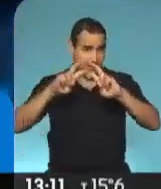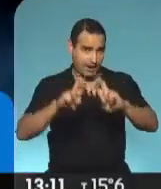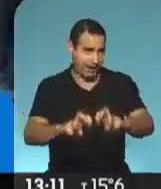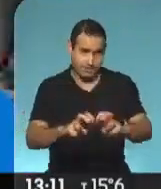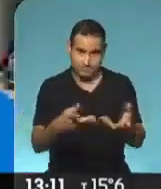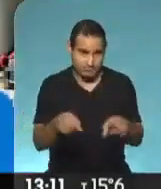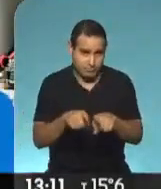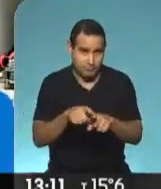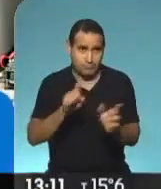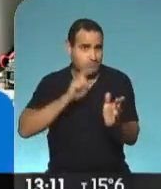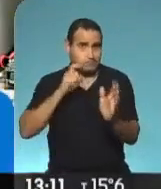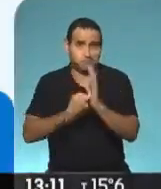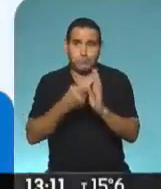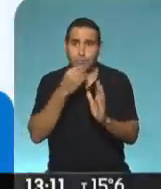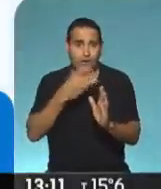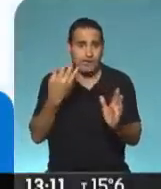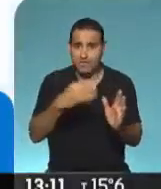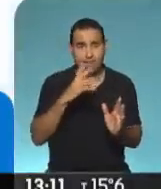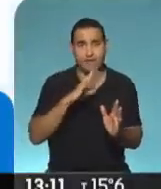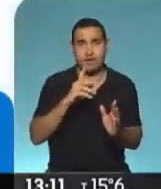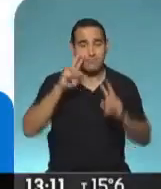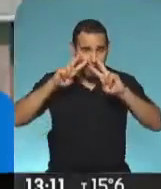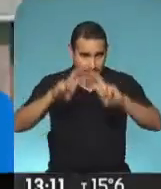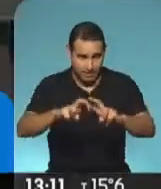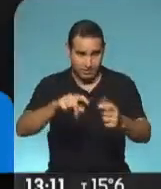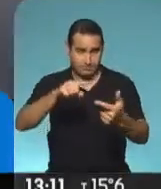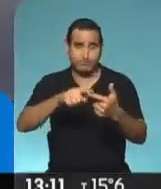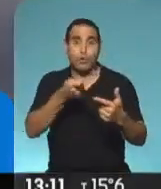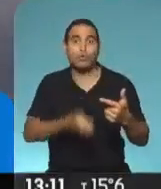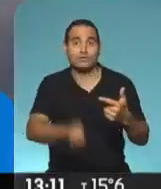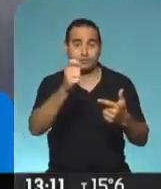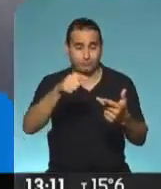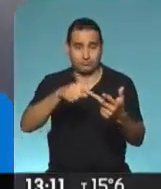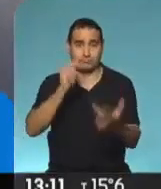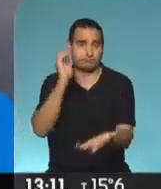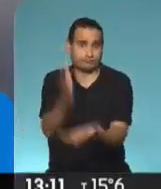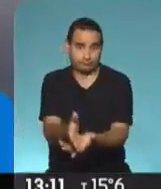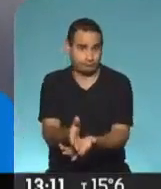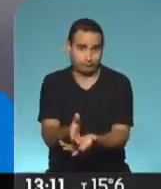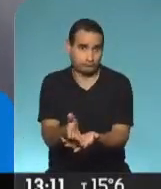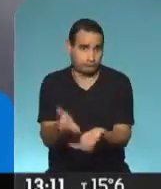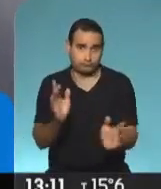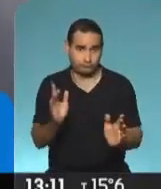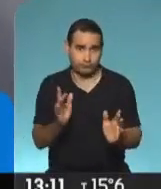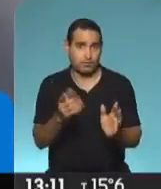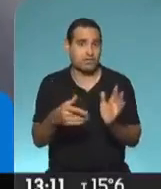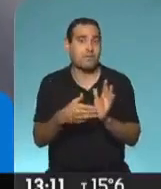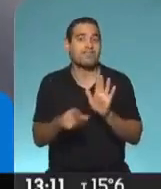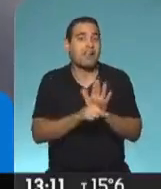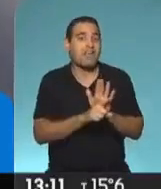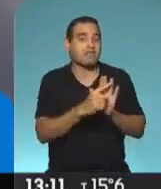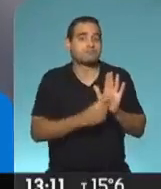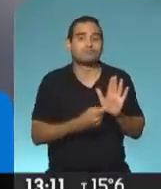cualquier delito, elevarlo a juicio y condenar a los culpables a las penas que corresponde